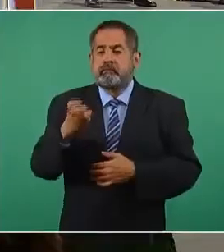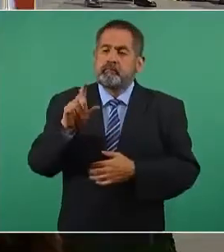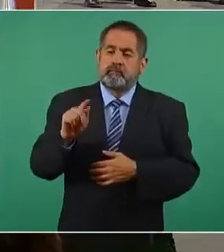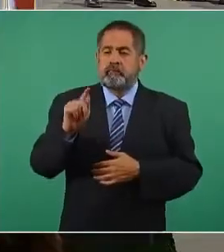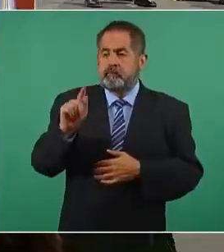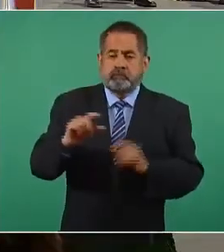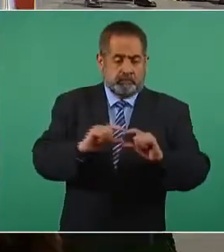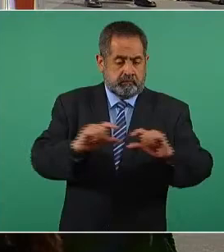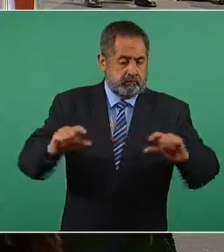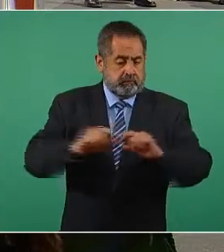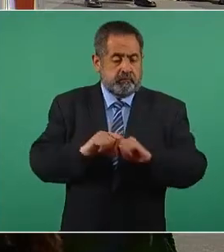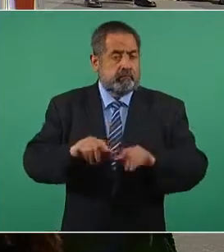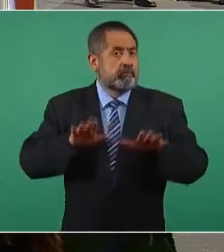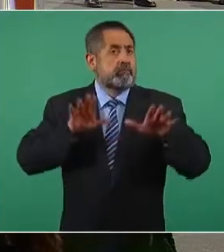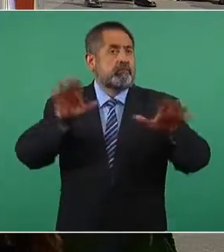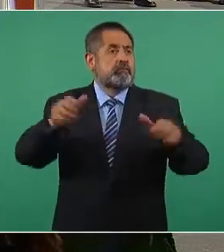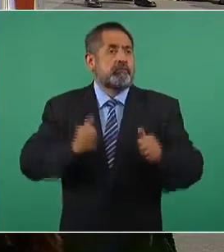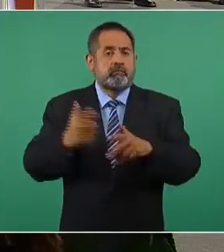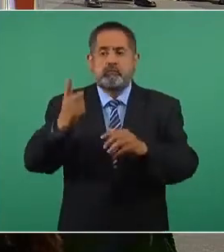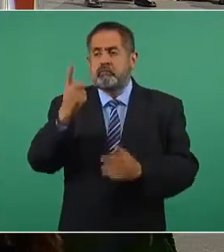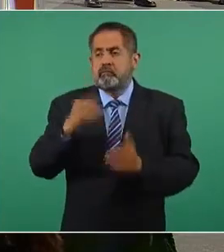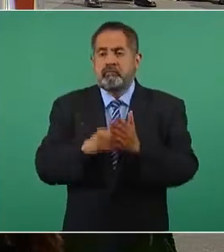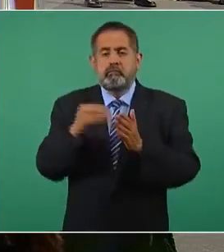3.723.370 dosis, vía aérea